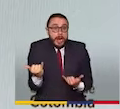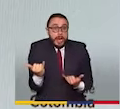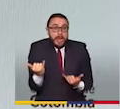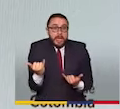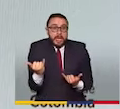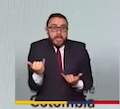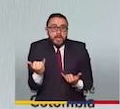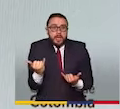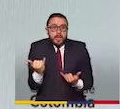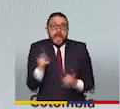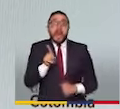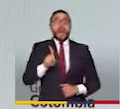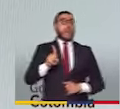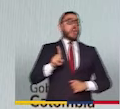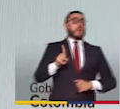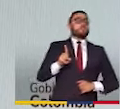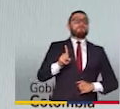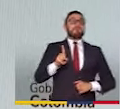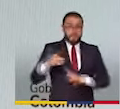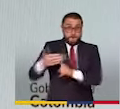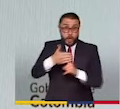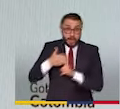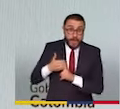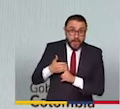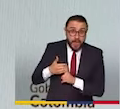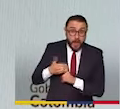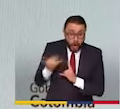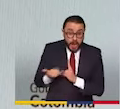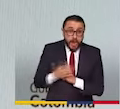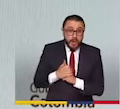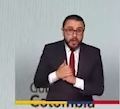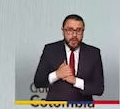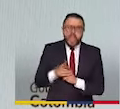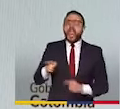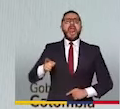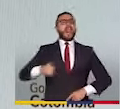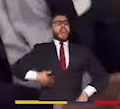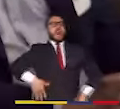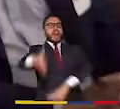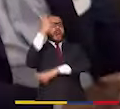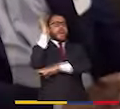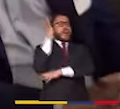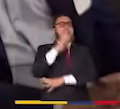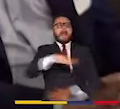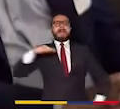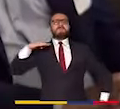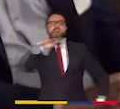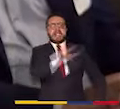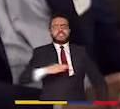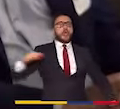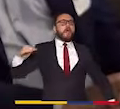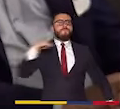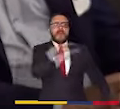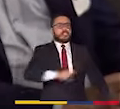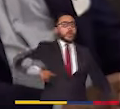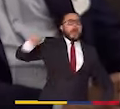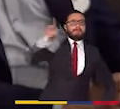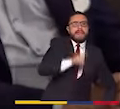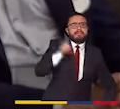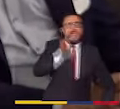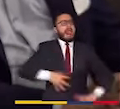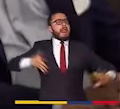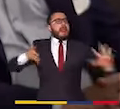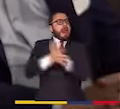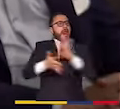mentir, mentir, mentir hasta que se crea como verdad, porque esa es la mejor manera de controlar una sociedad y